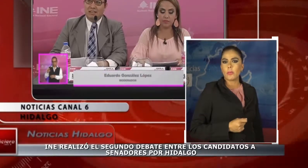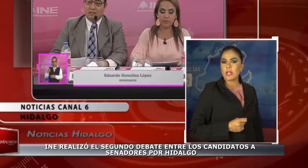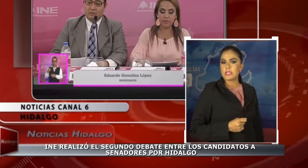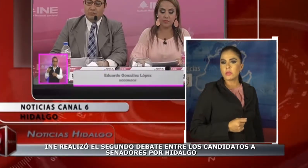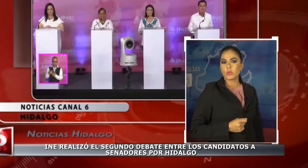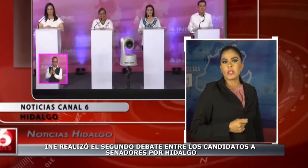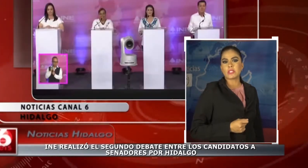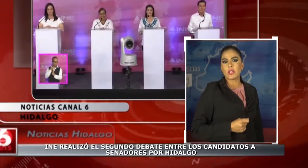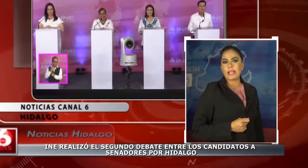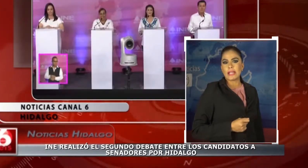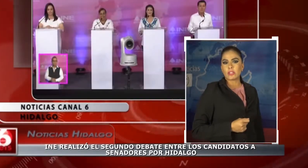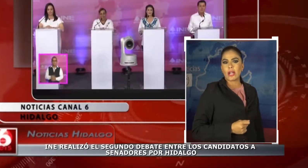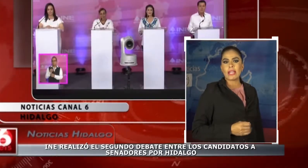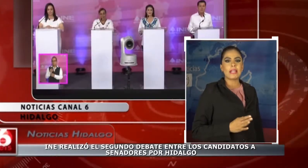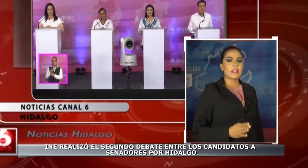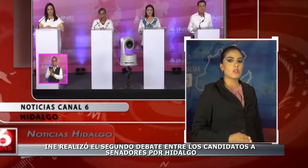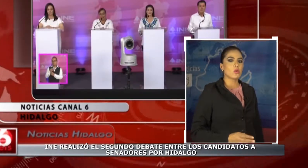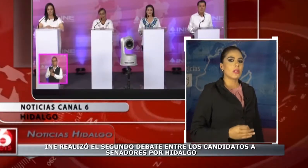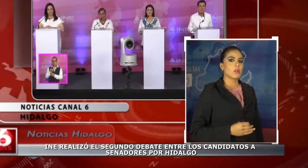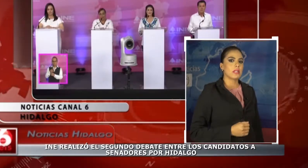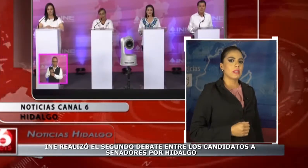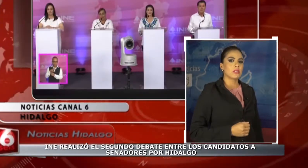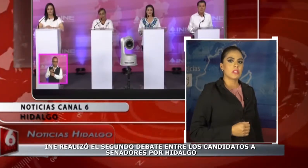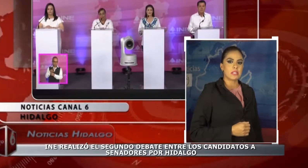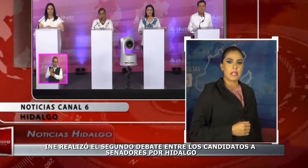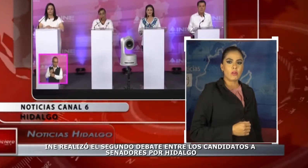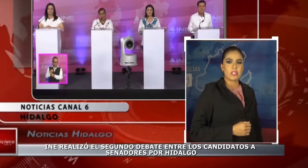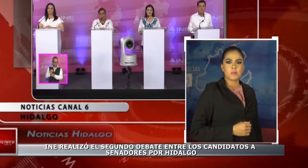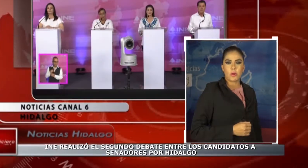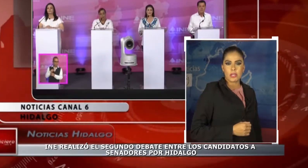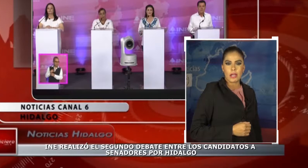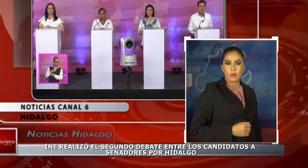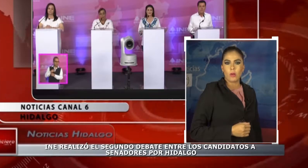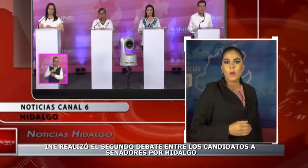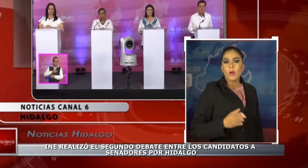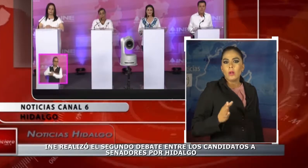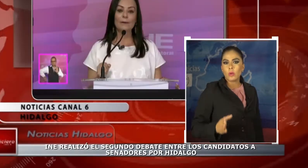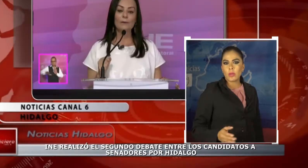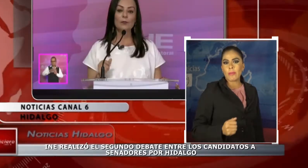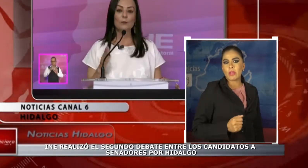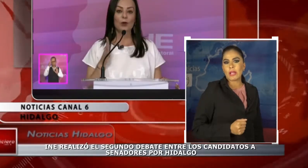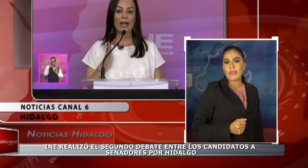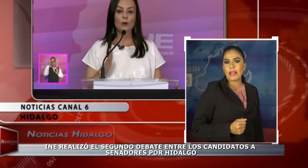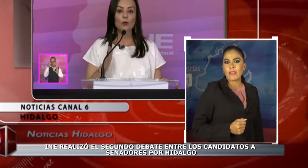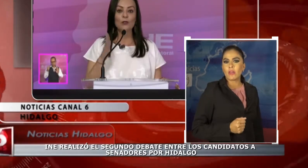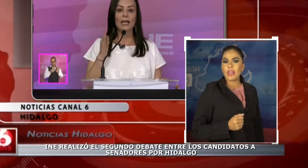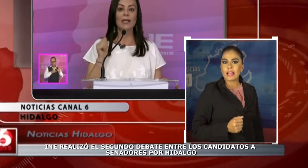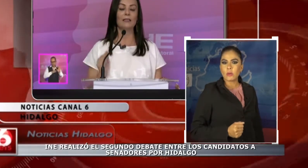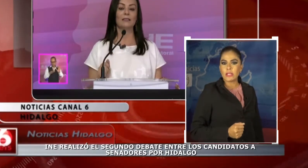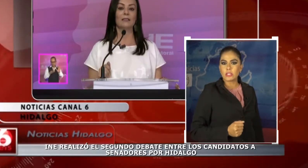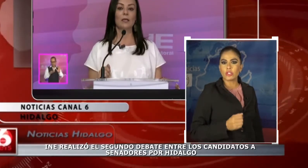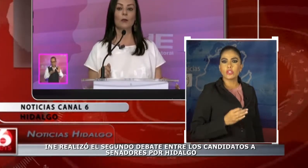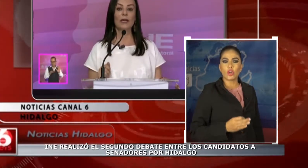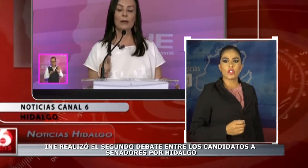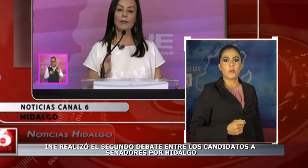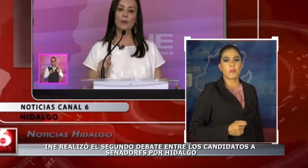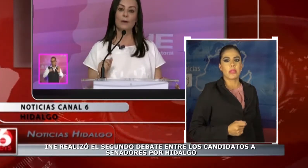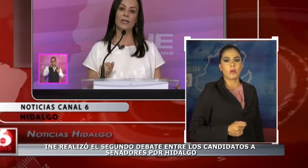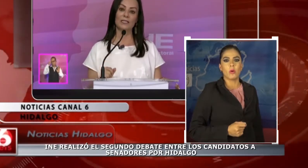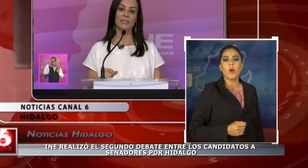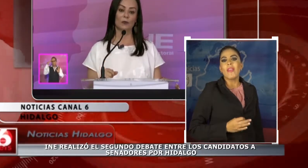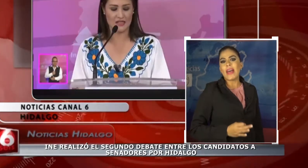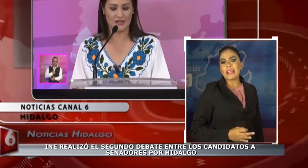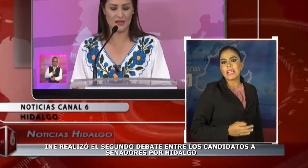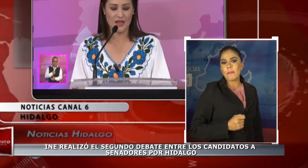organizado por el instituto nacional electoral entre los cuatro candidatos a senadores por hidalgo nuvia mayorga delgado de la coalición todos